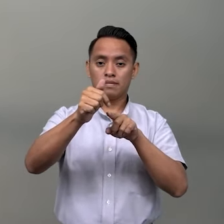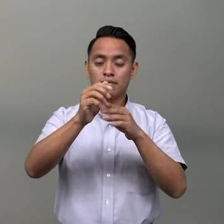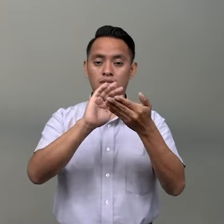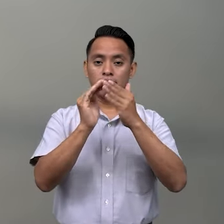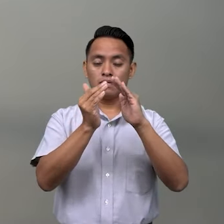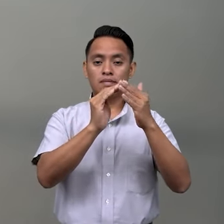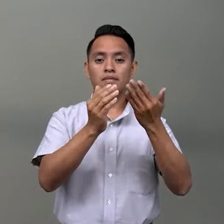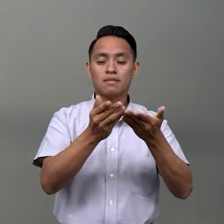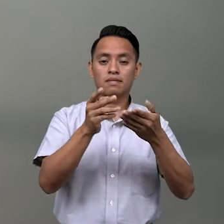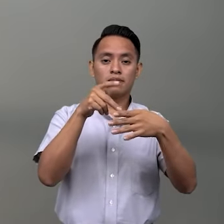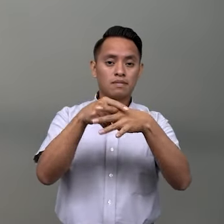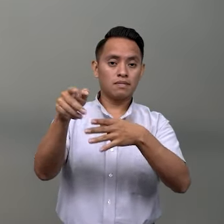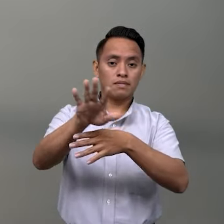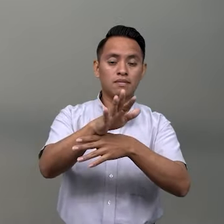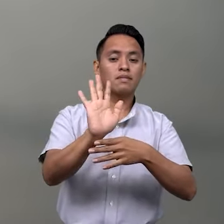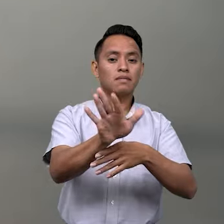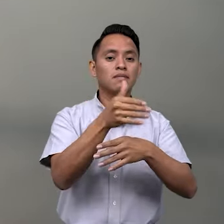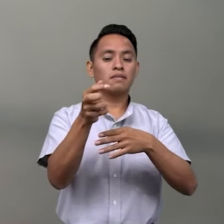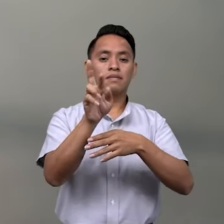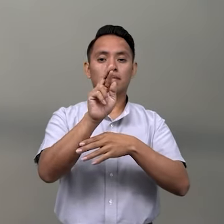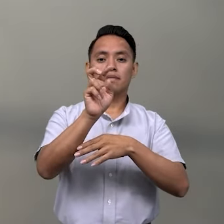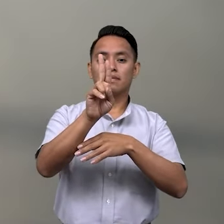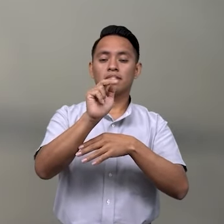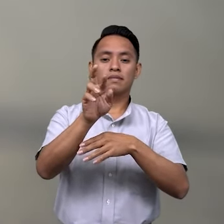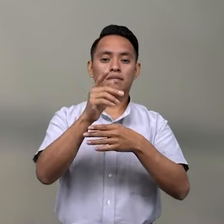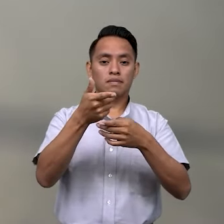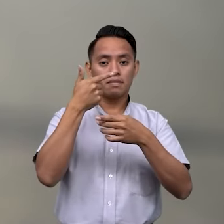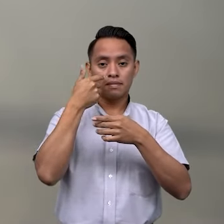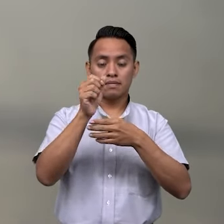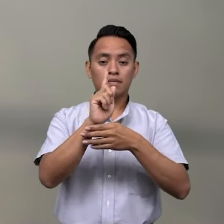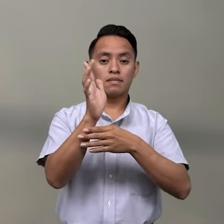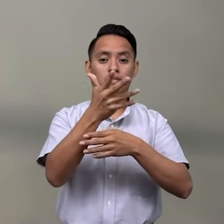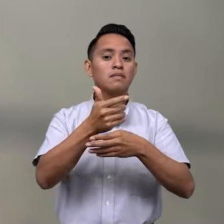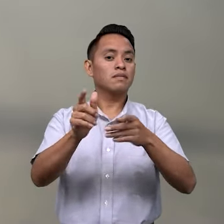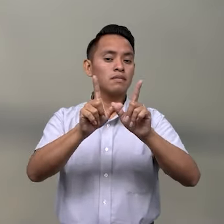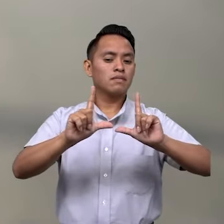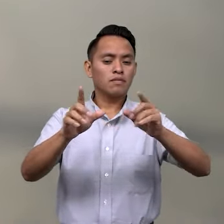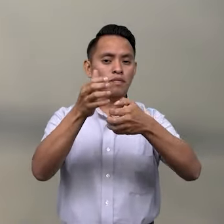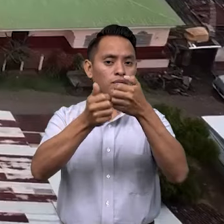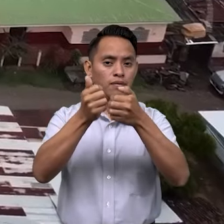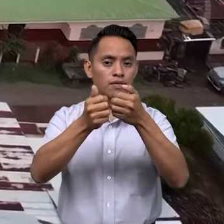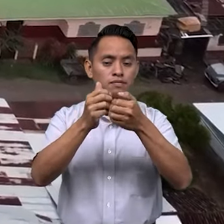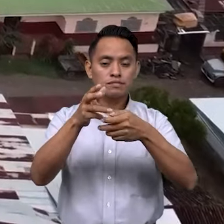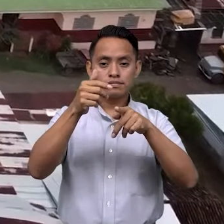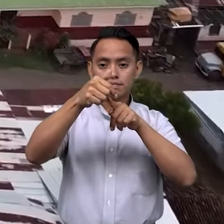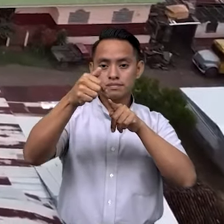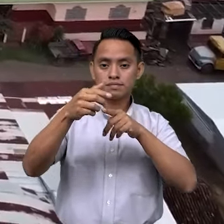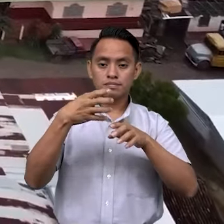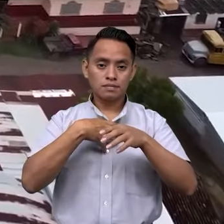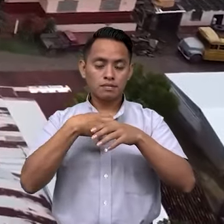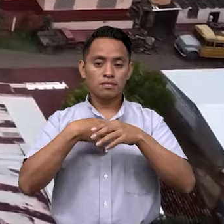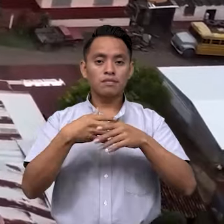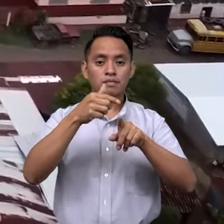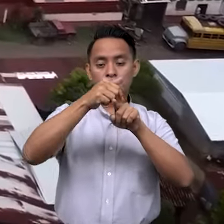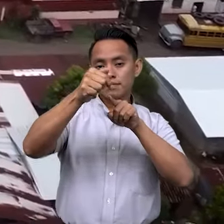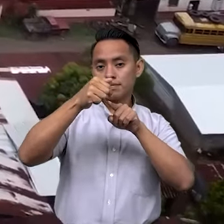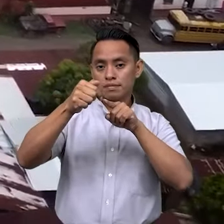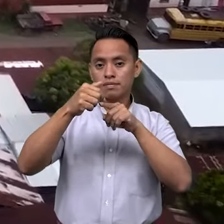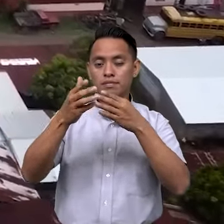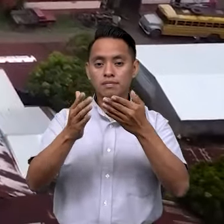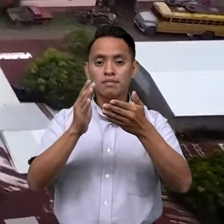urbanos y las otras son rurales. Tenemos identificadas todas las áreas críticas de nuestro municipio. Un